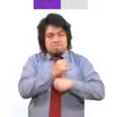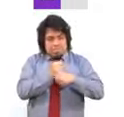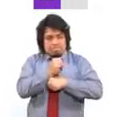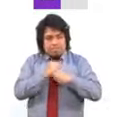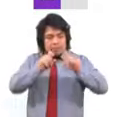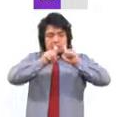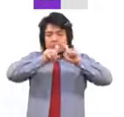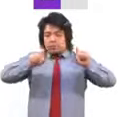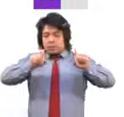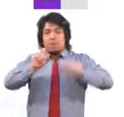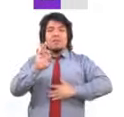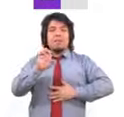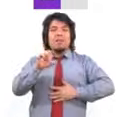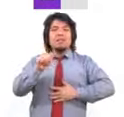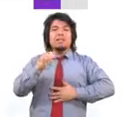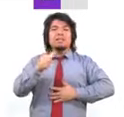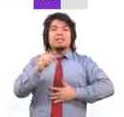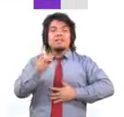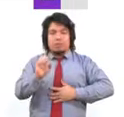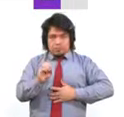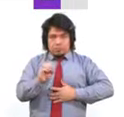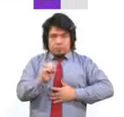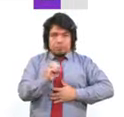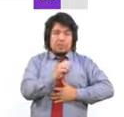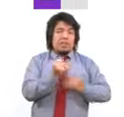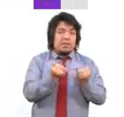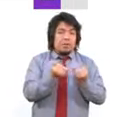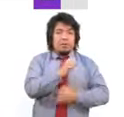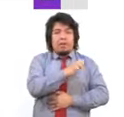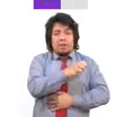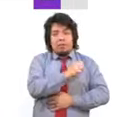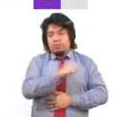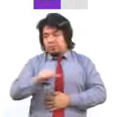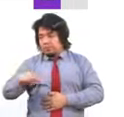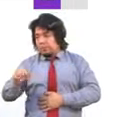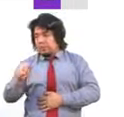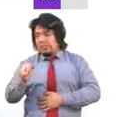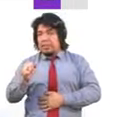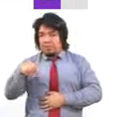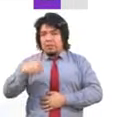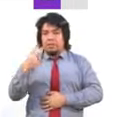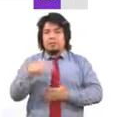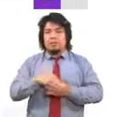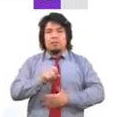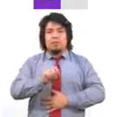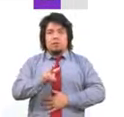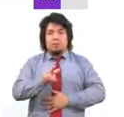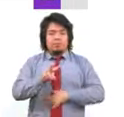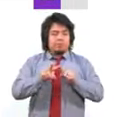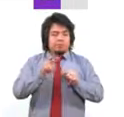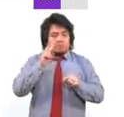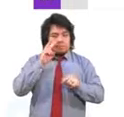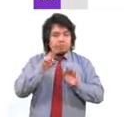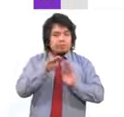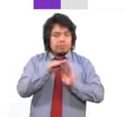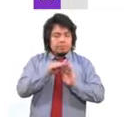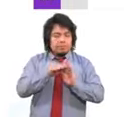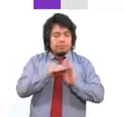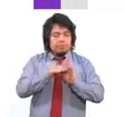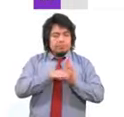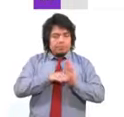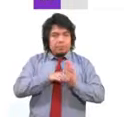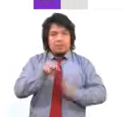feminicidio. Aún así, entre enero y septiembre de este año 2022, se puede observar una disminución